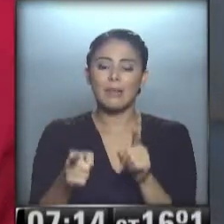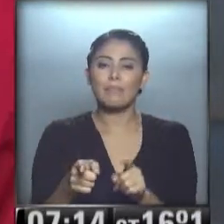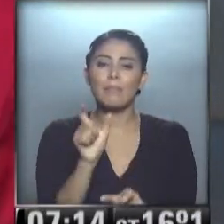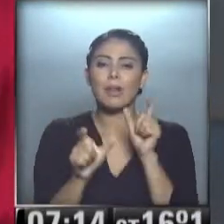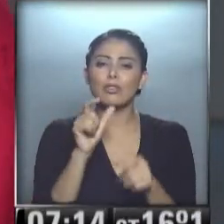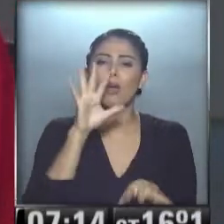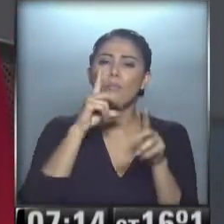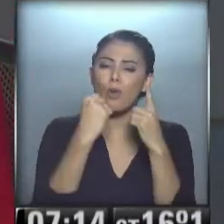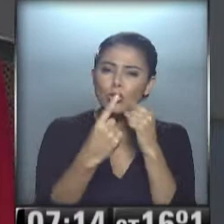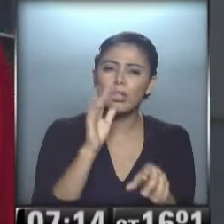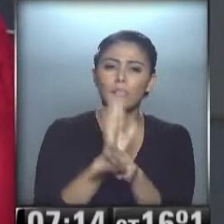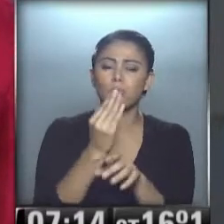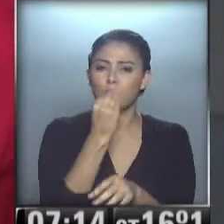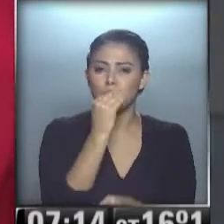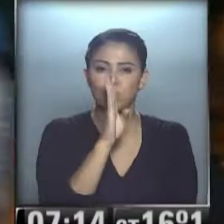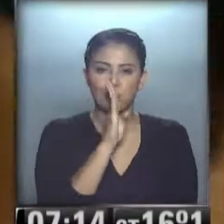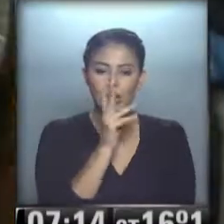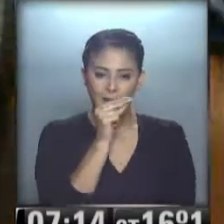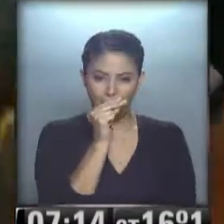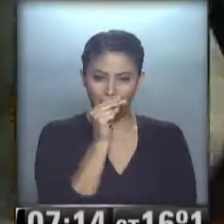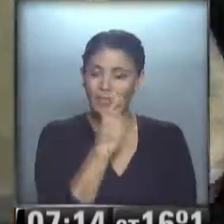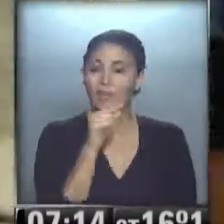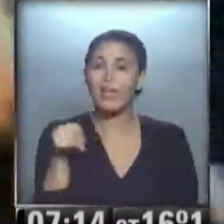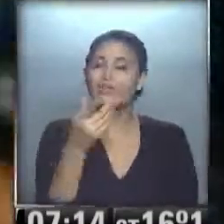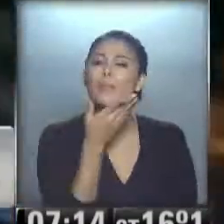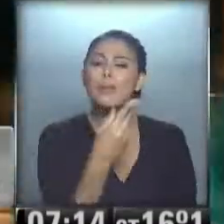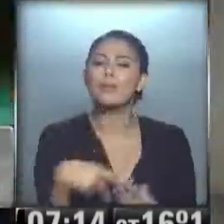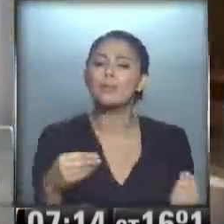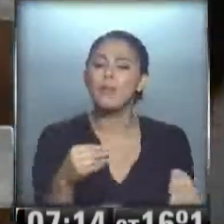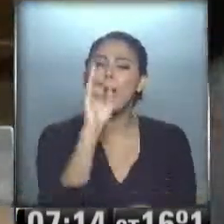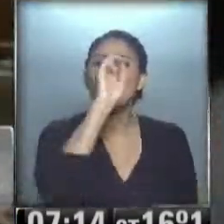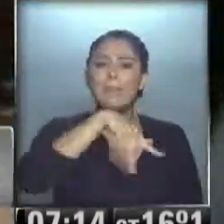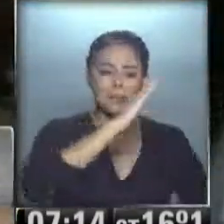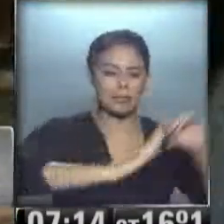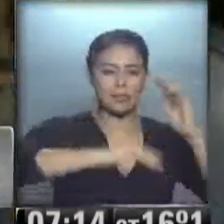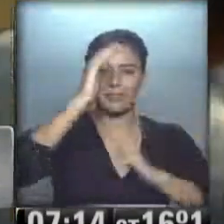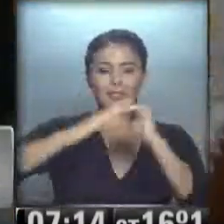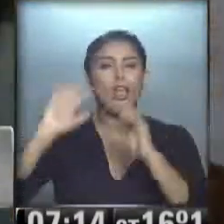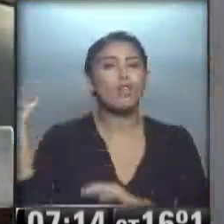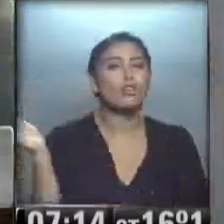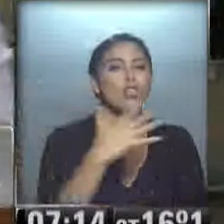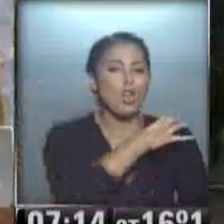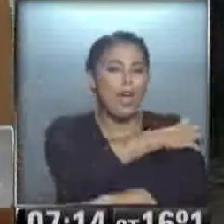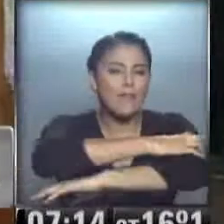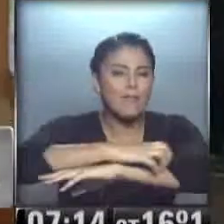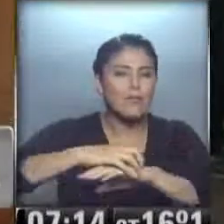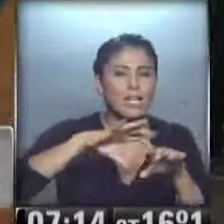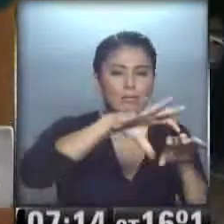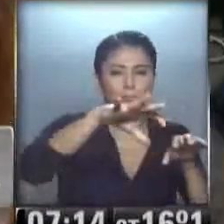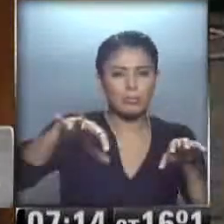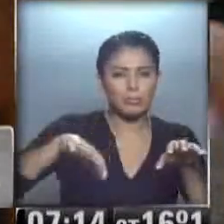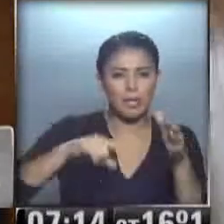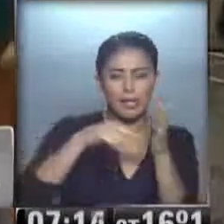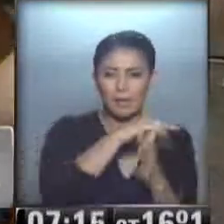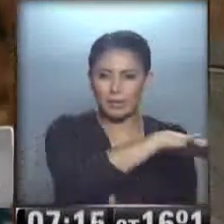hambre que iniciaron quienes participan de esta carpa. El reclamo, un plan de urbanización para todas las villas de emergencia de la